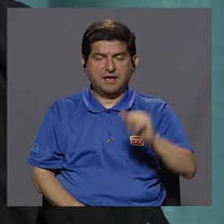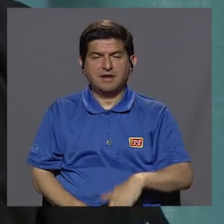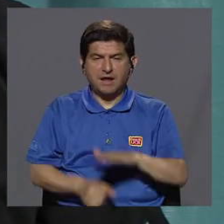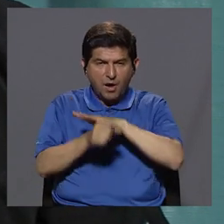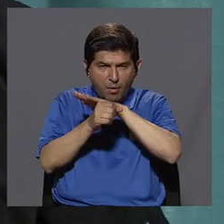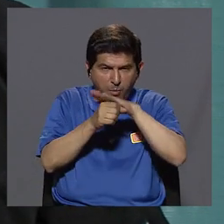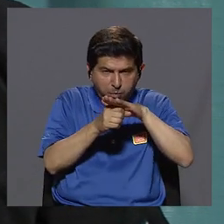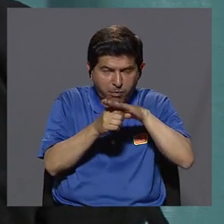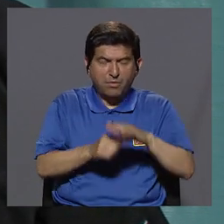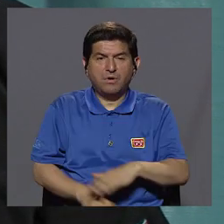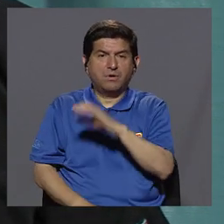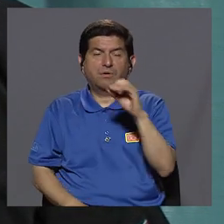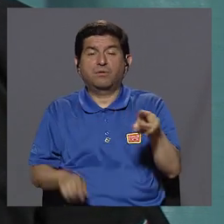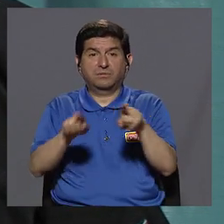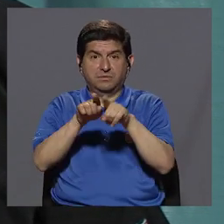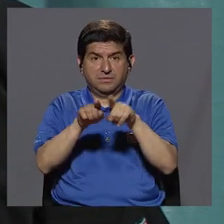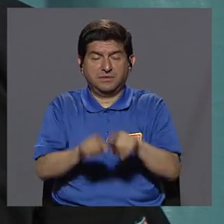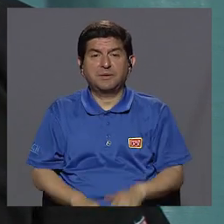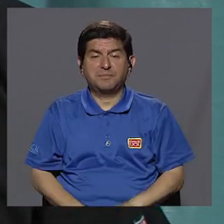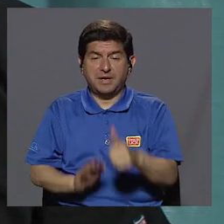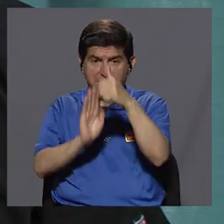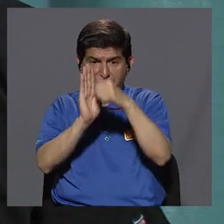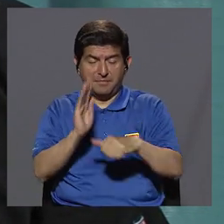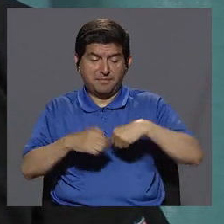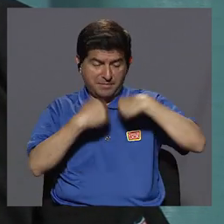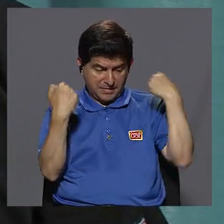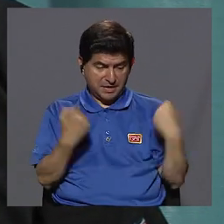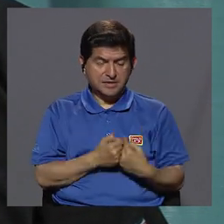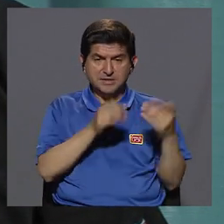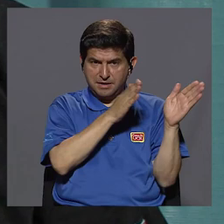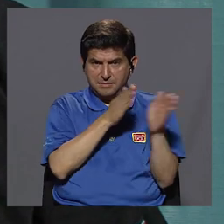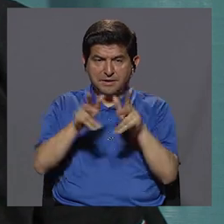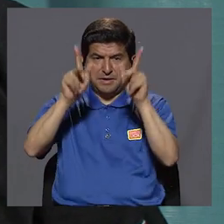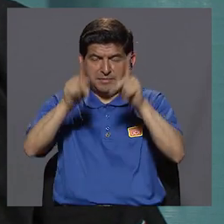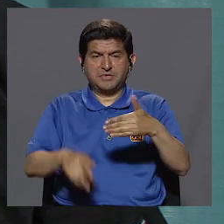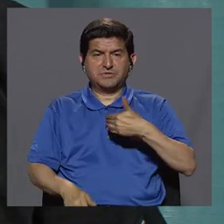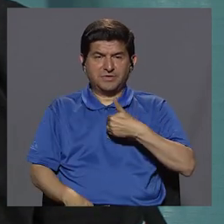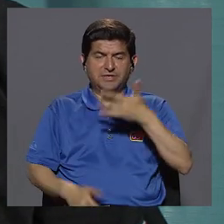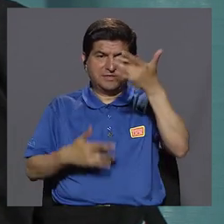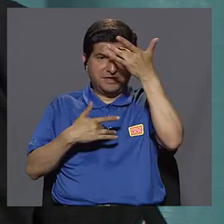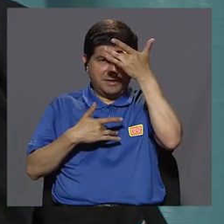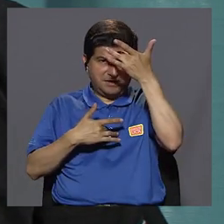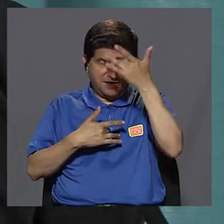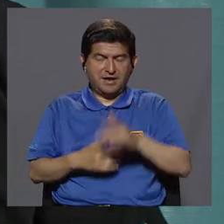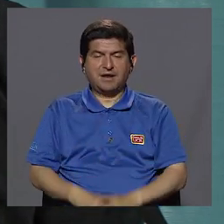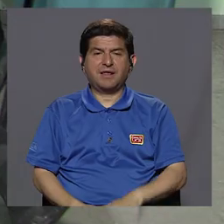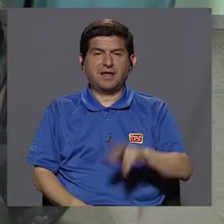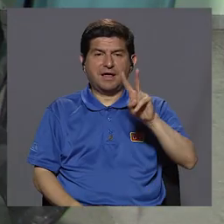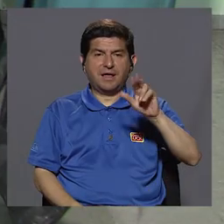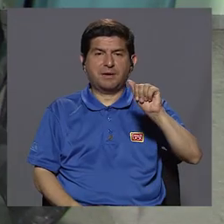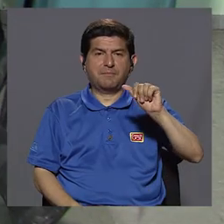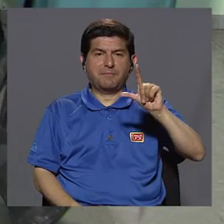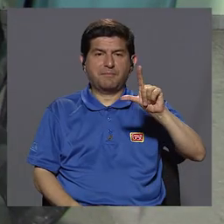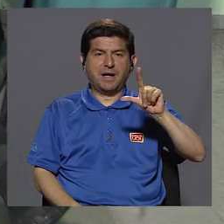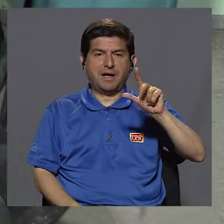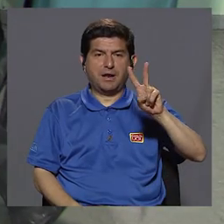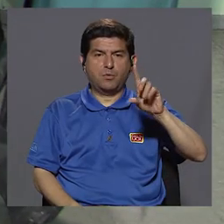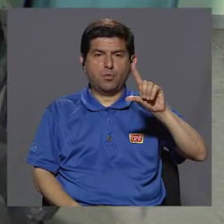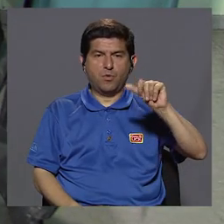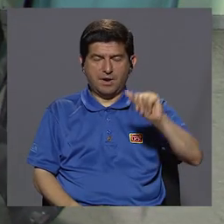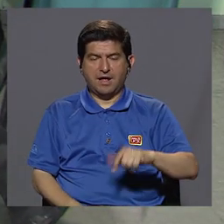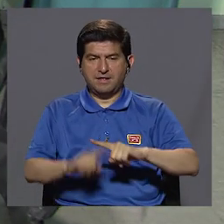eventualmente también para planificar en la que de cirugía cardíaca principalmente pacientes que tienen patología de válvulas válvulas aórticas